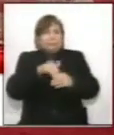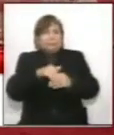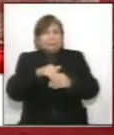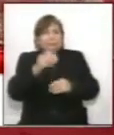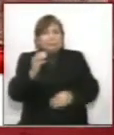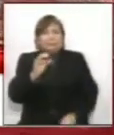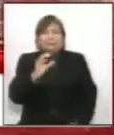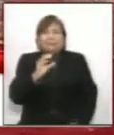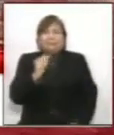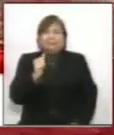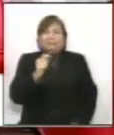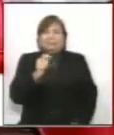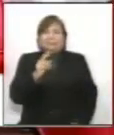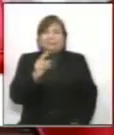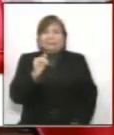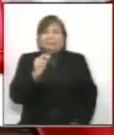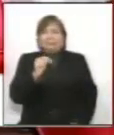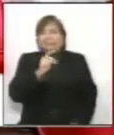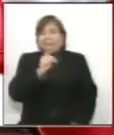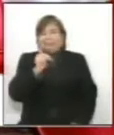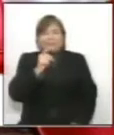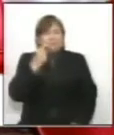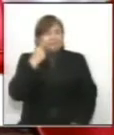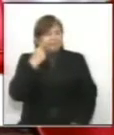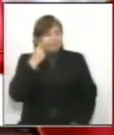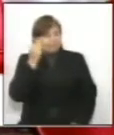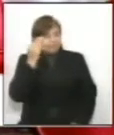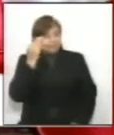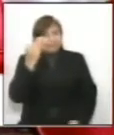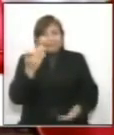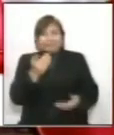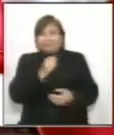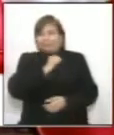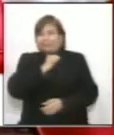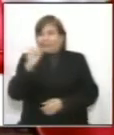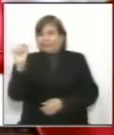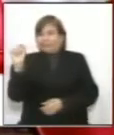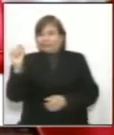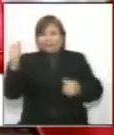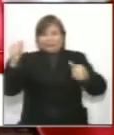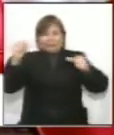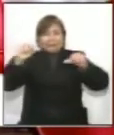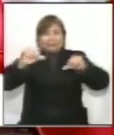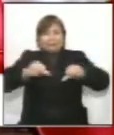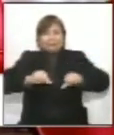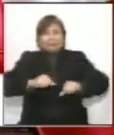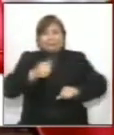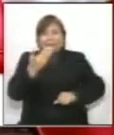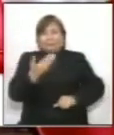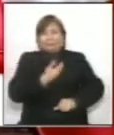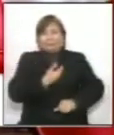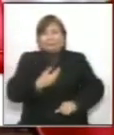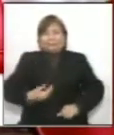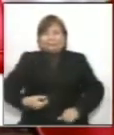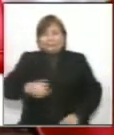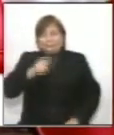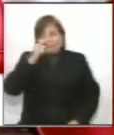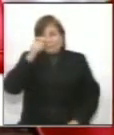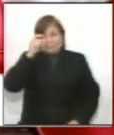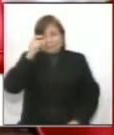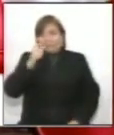Cateriano y no reconocer que es en contra de la política fracasada de este gobierno, que es el voto del